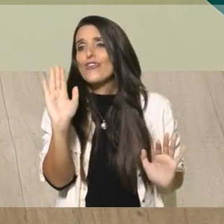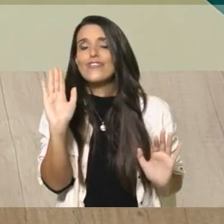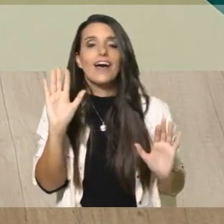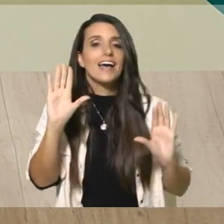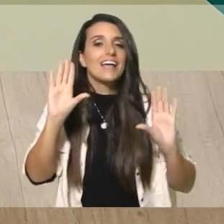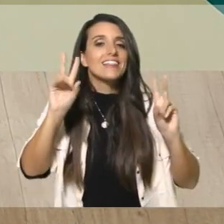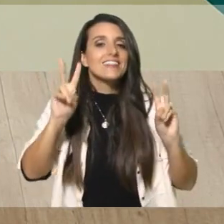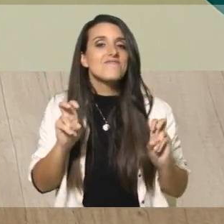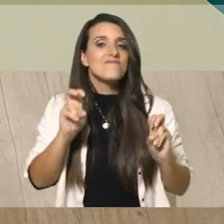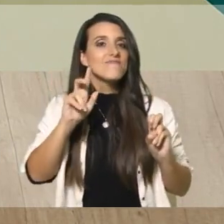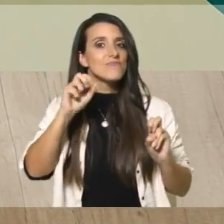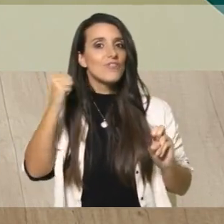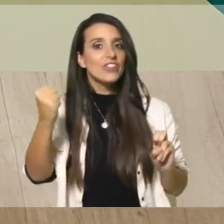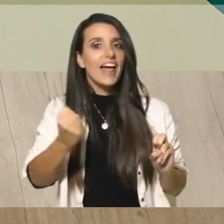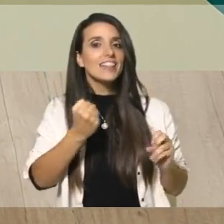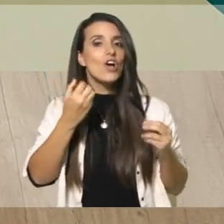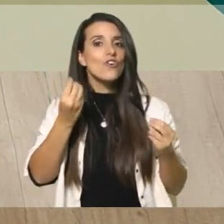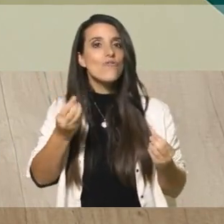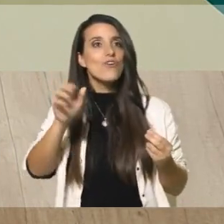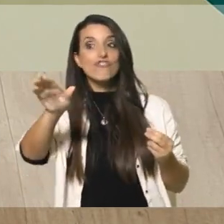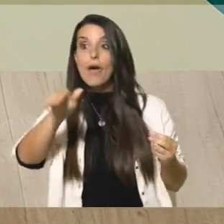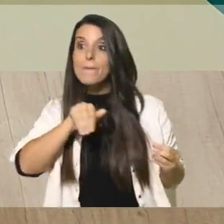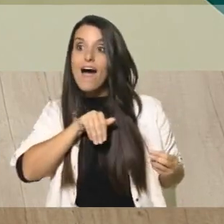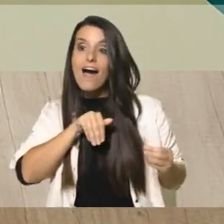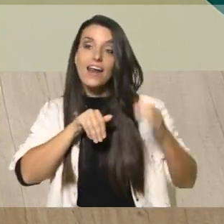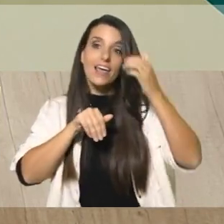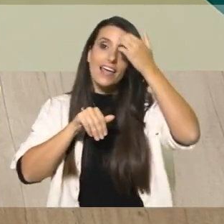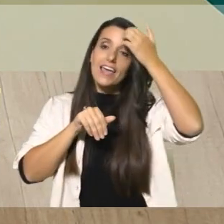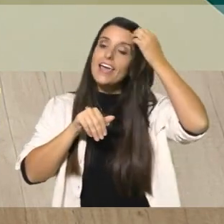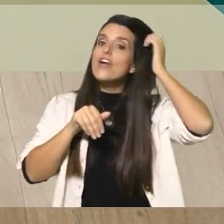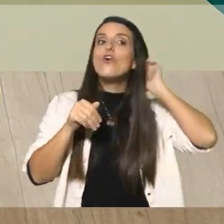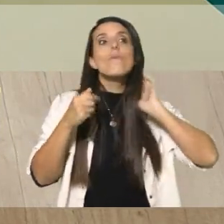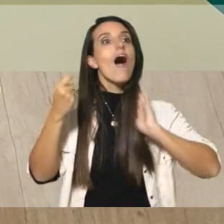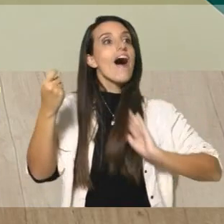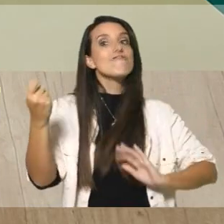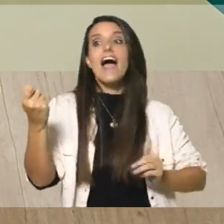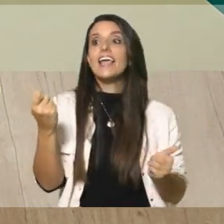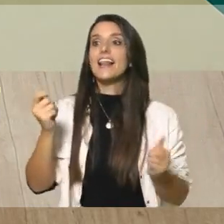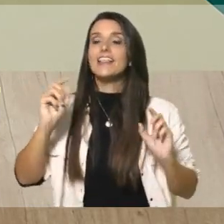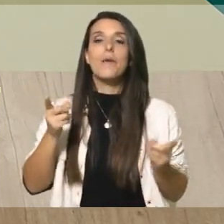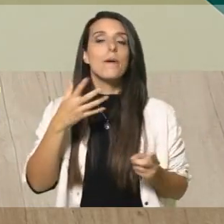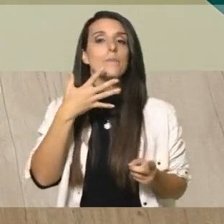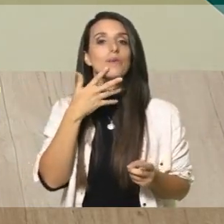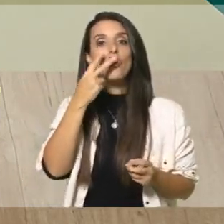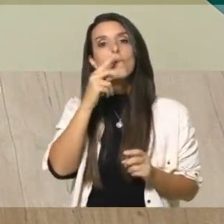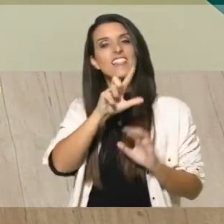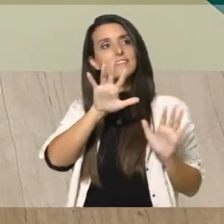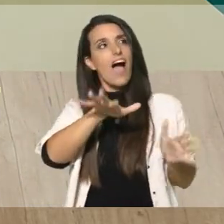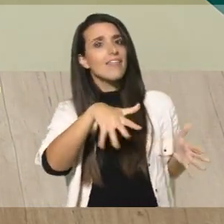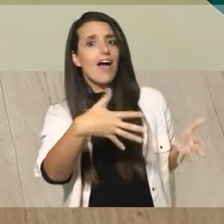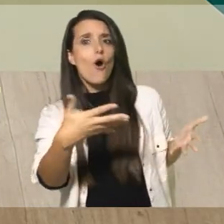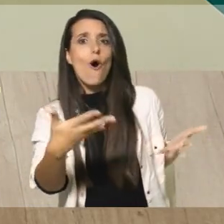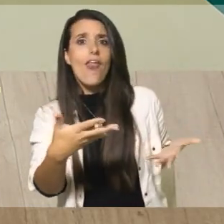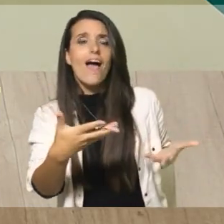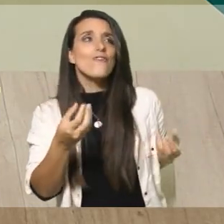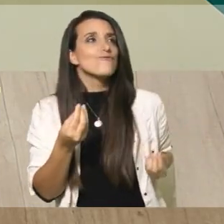tema, todo un desafío también convocar como al cuerpo de baile, incluso desde el 2017 hasta ahora, que como